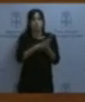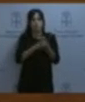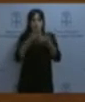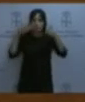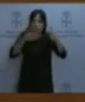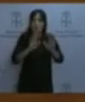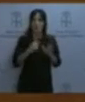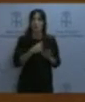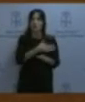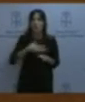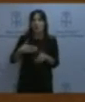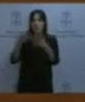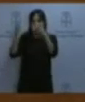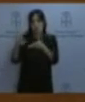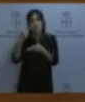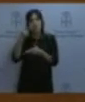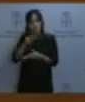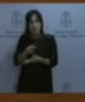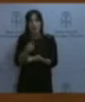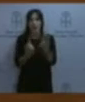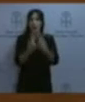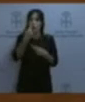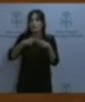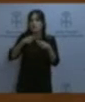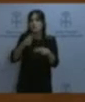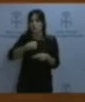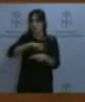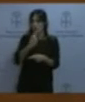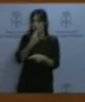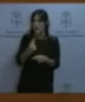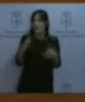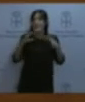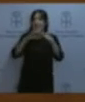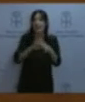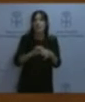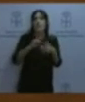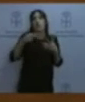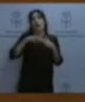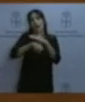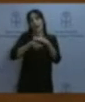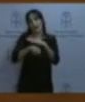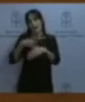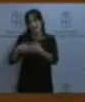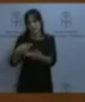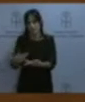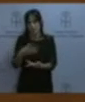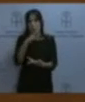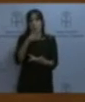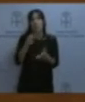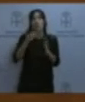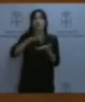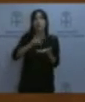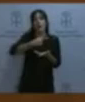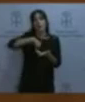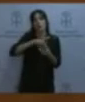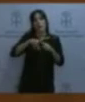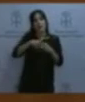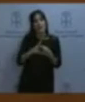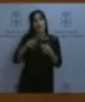consideración algunas de las apreciaciones que le hemos hecho relativas sobre todo a las herramientas de gestión, porque hasta que no tengamos herramientas de gestión